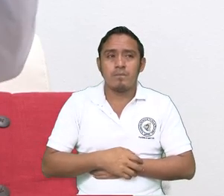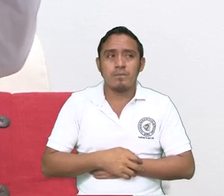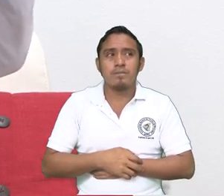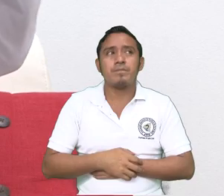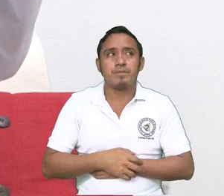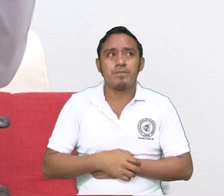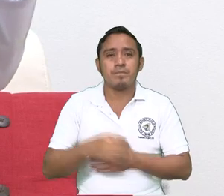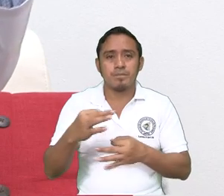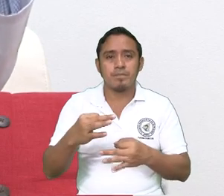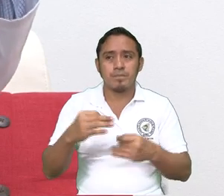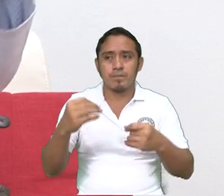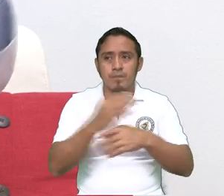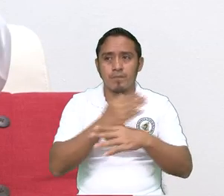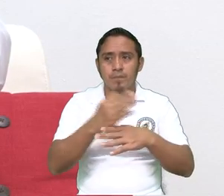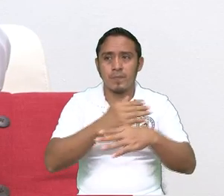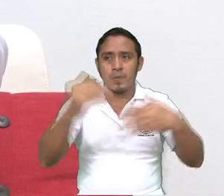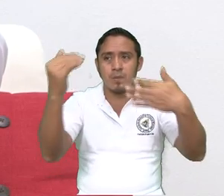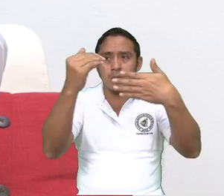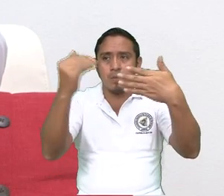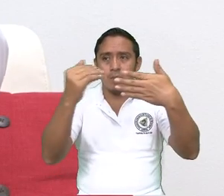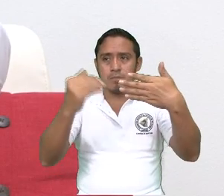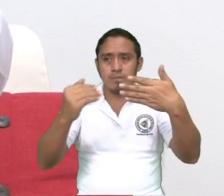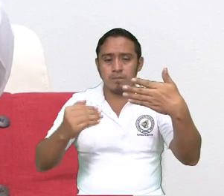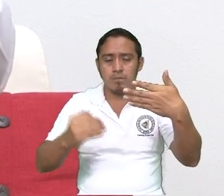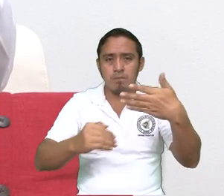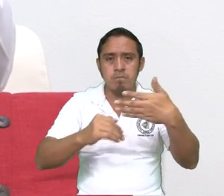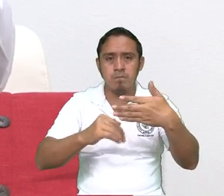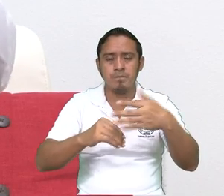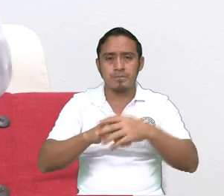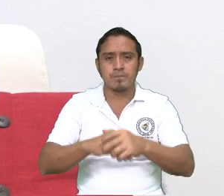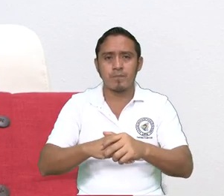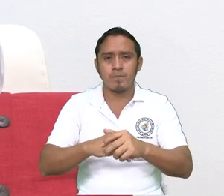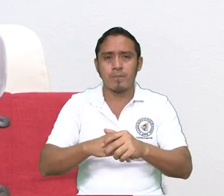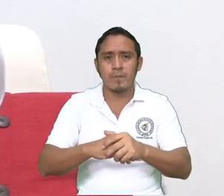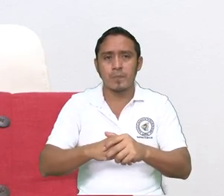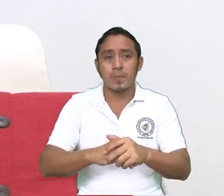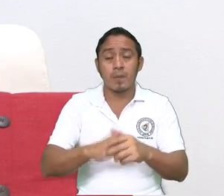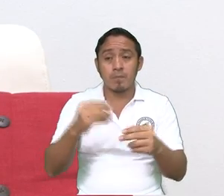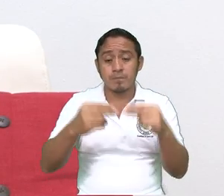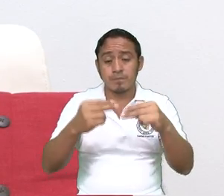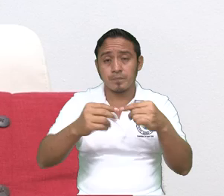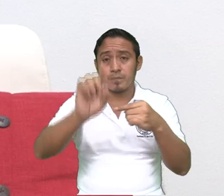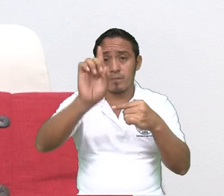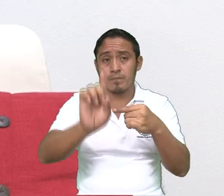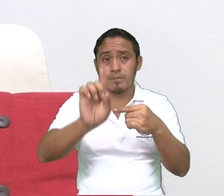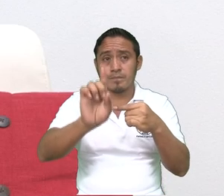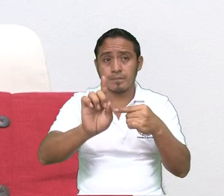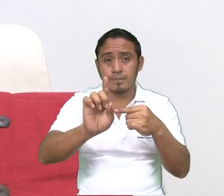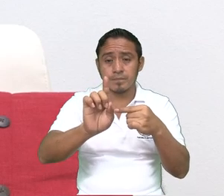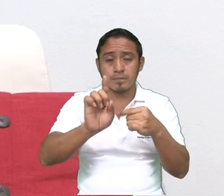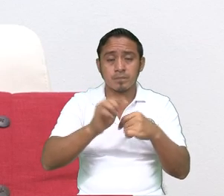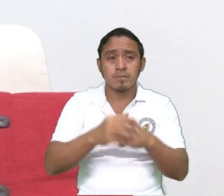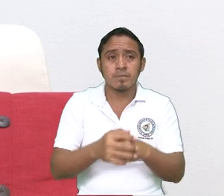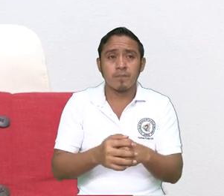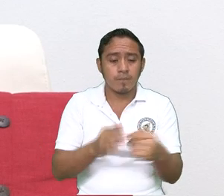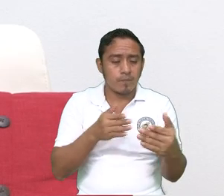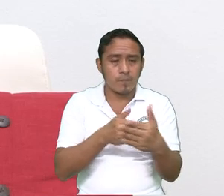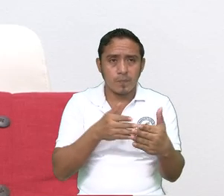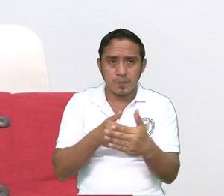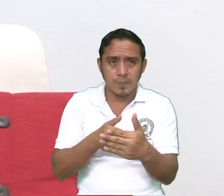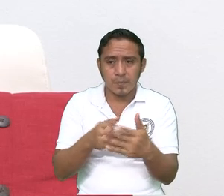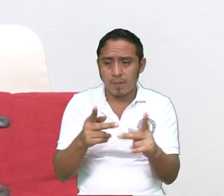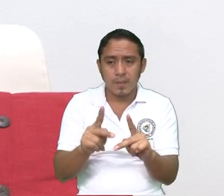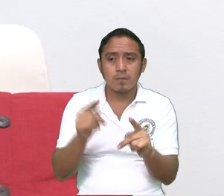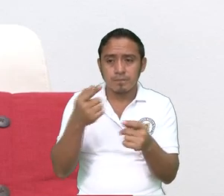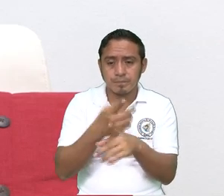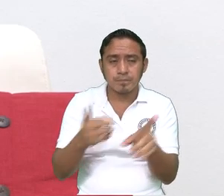de acuerdo ha logrado 1234 el paciente con grado 1 por lo general no tienen limitantes pero si hay